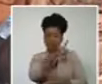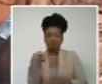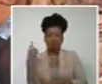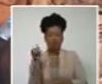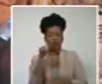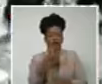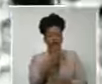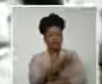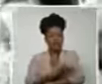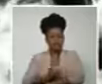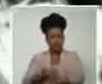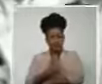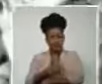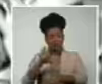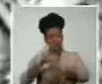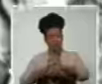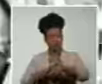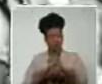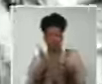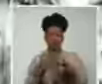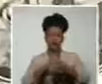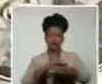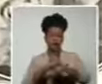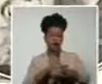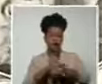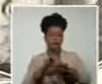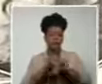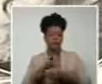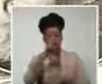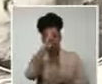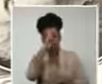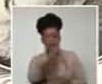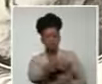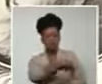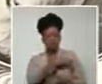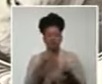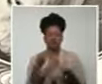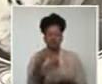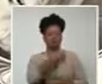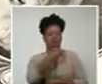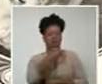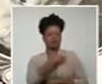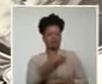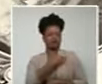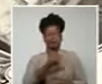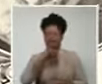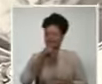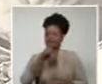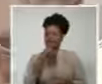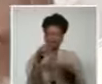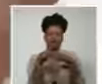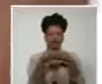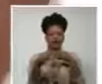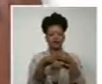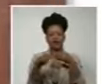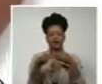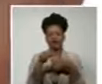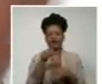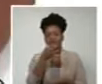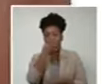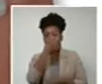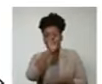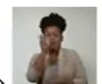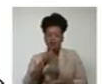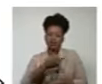aguardan un doctor, mientras el pueblo recibe militares. No le interesa al dólar la historia que África tiene para contar. Es sordo